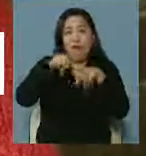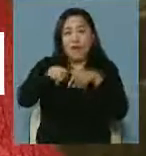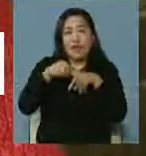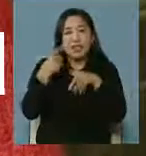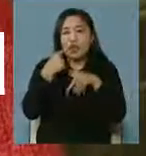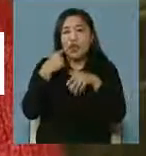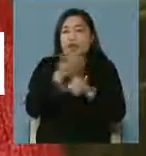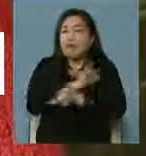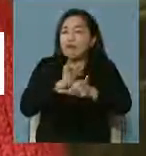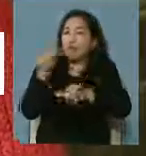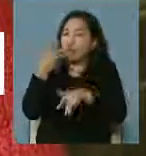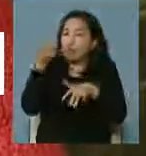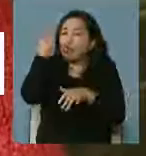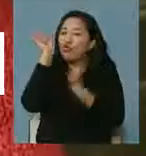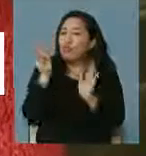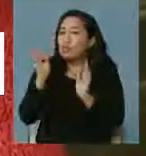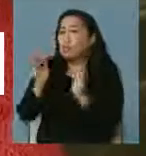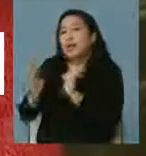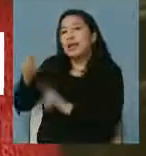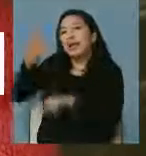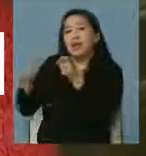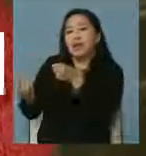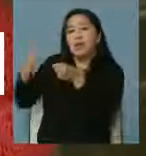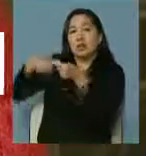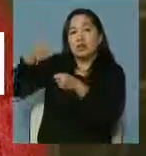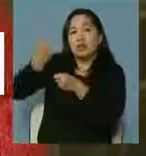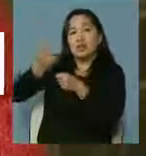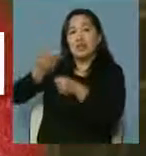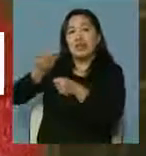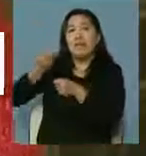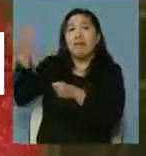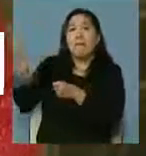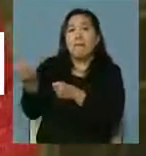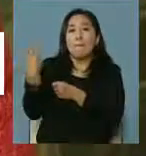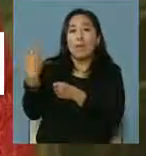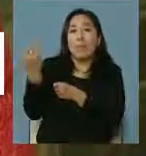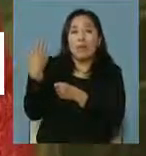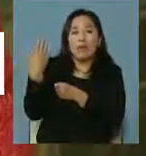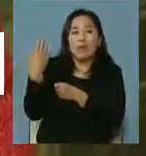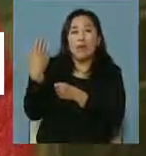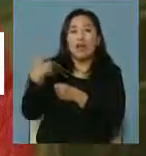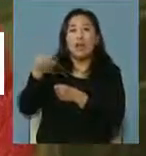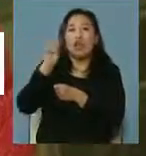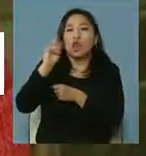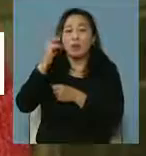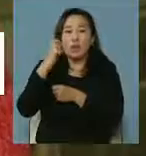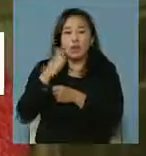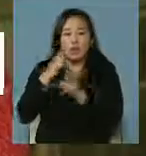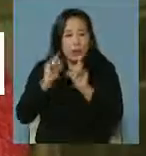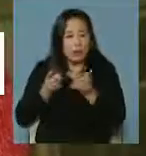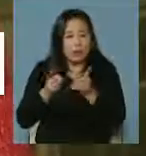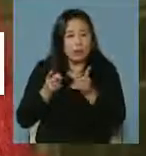seguramente no están informados todos. En este caso se incluye a los chicos que tienen deudas, materias adeudadas del año 2019